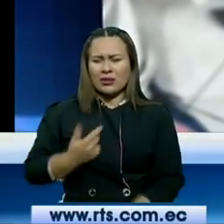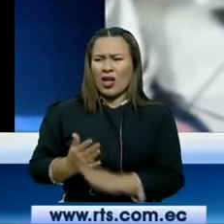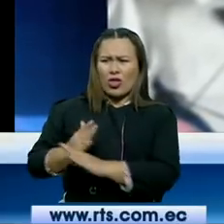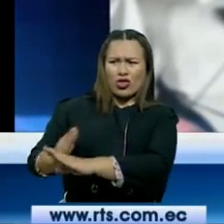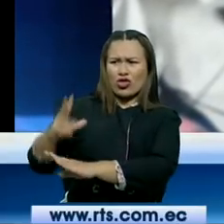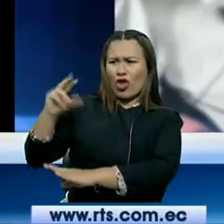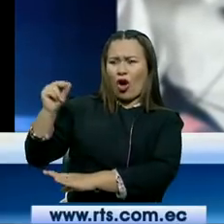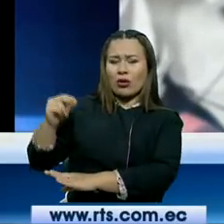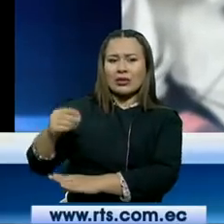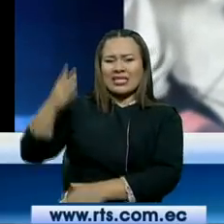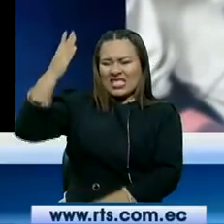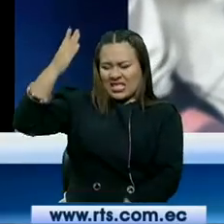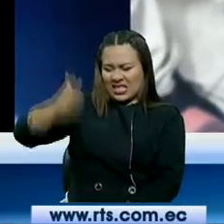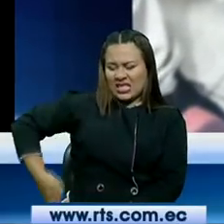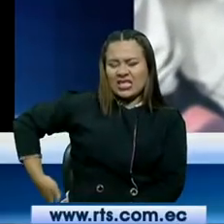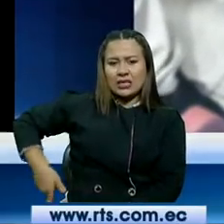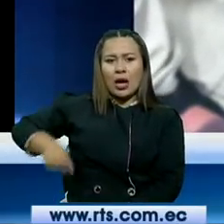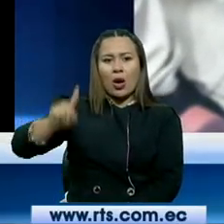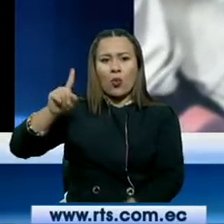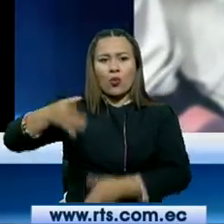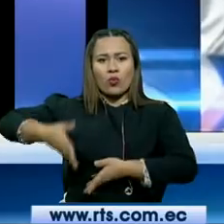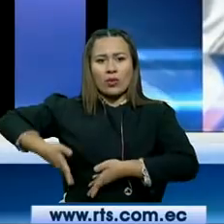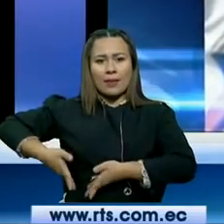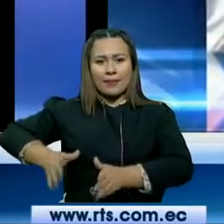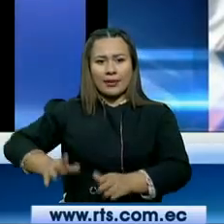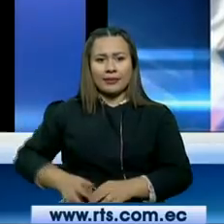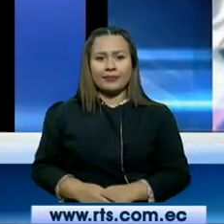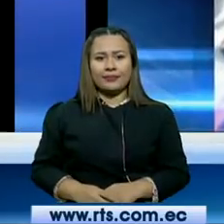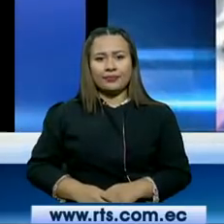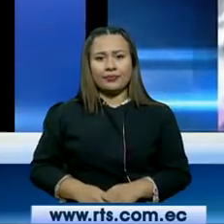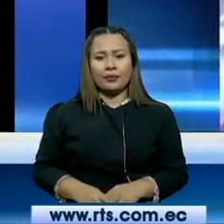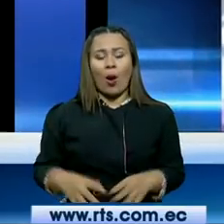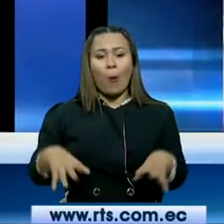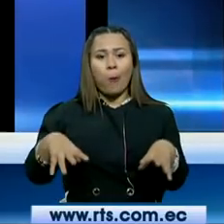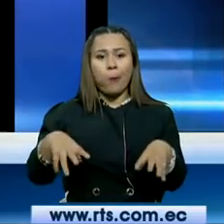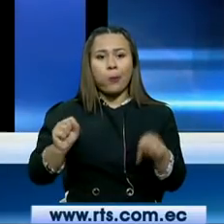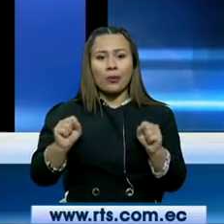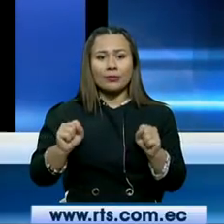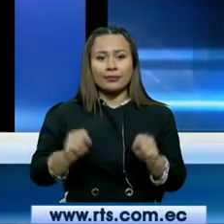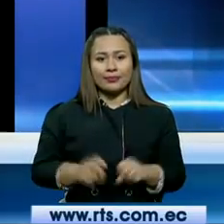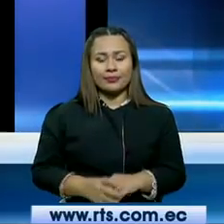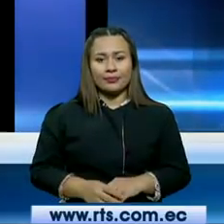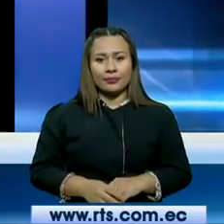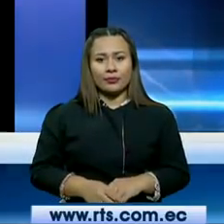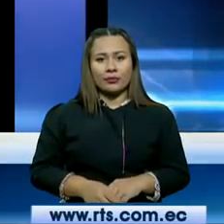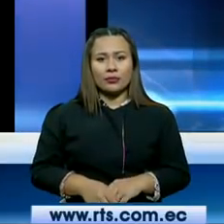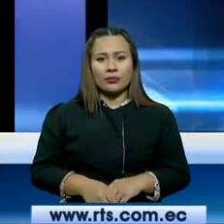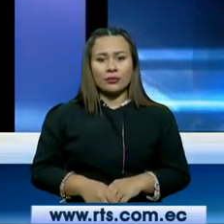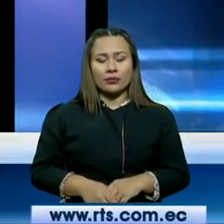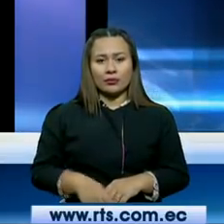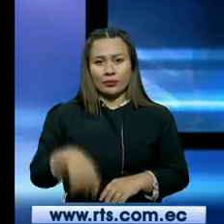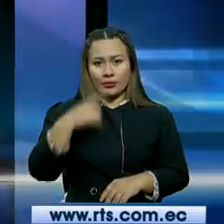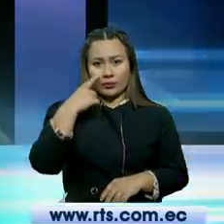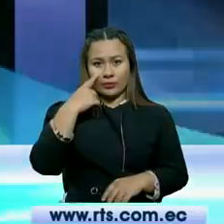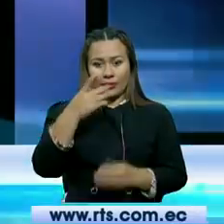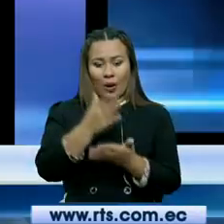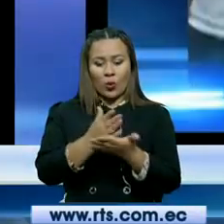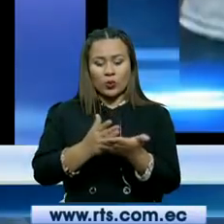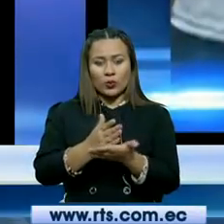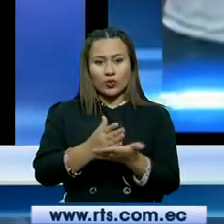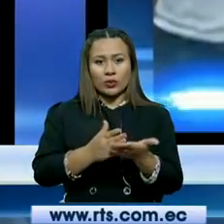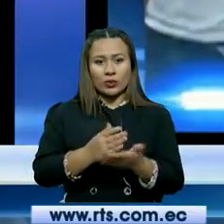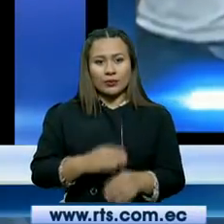resistencia y lo hirieron en una de sus piernas. Proceden a asaltarle y utilizan un arma blanca